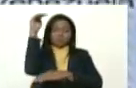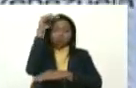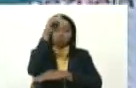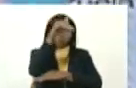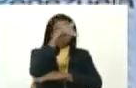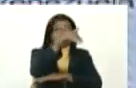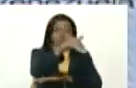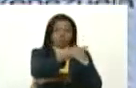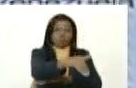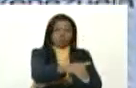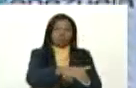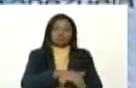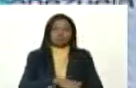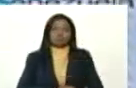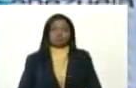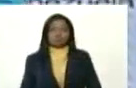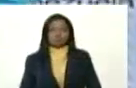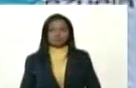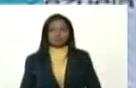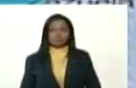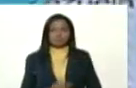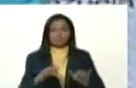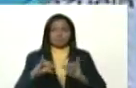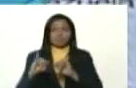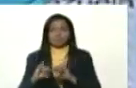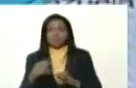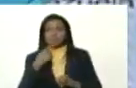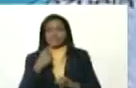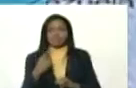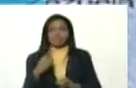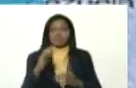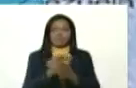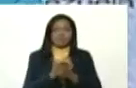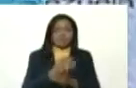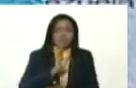se fue! Como dice un amigo mío. ¡Se fue, se fue, se fue!